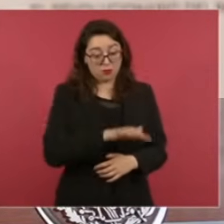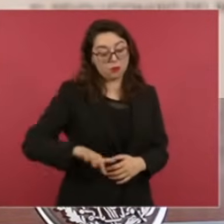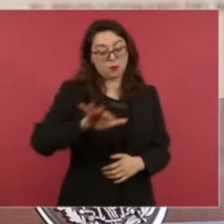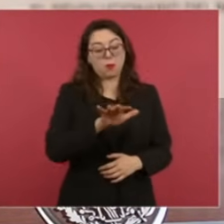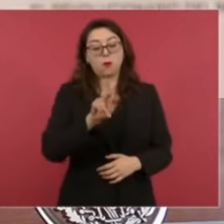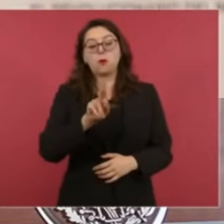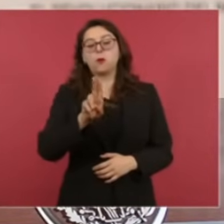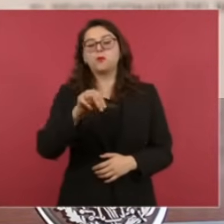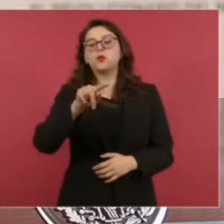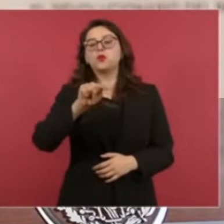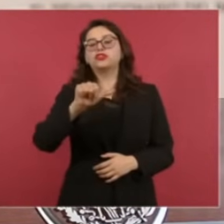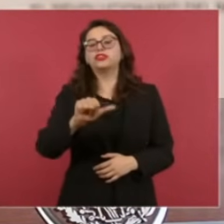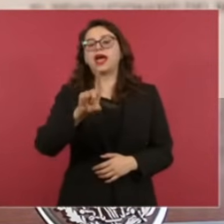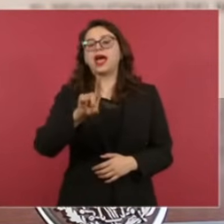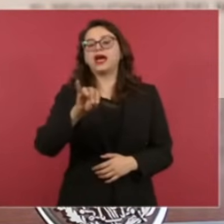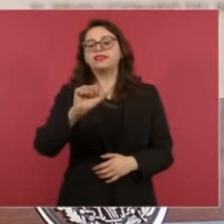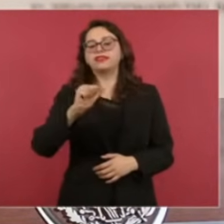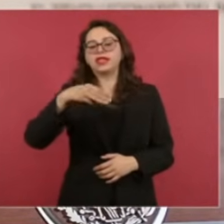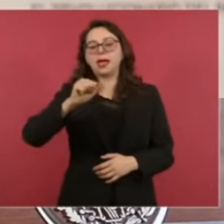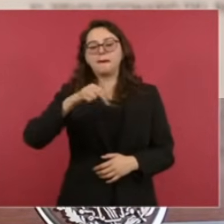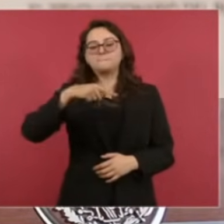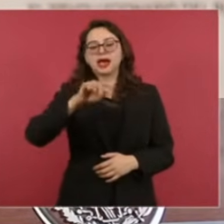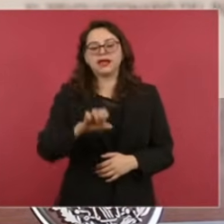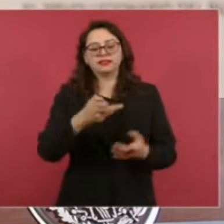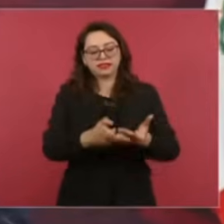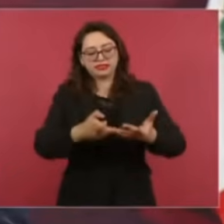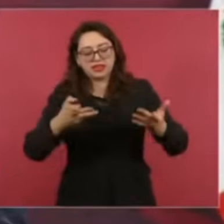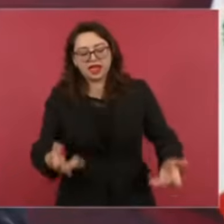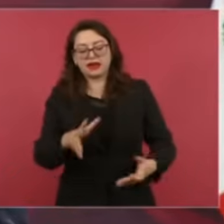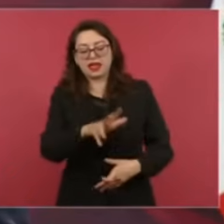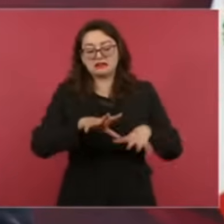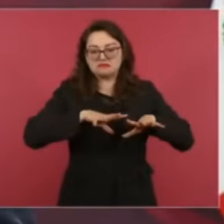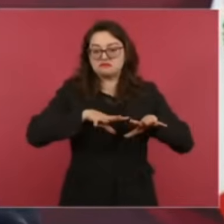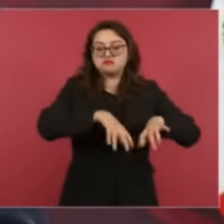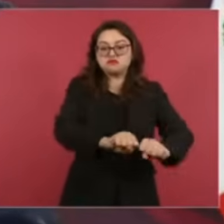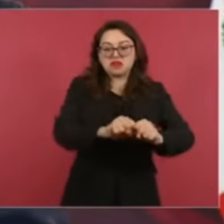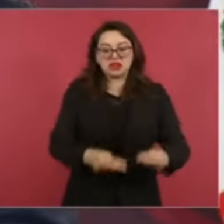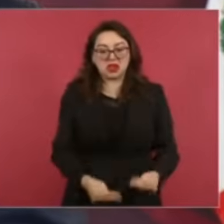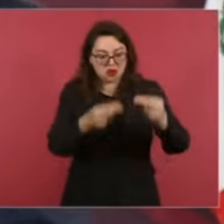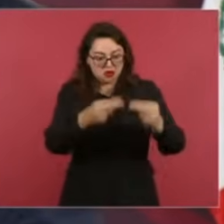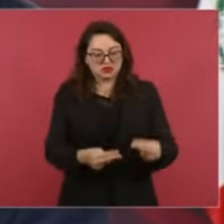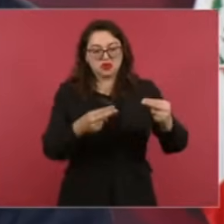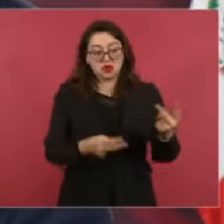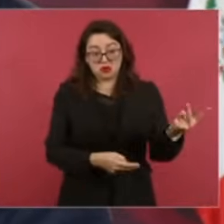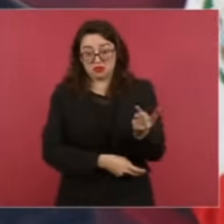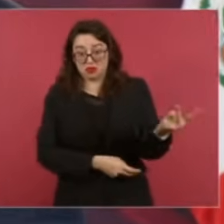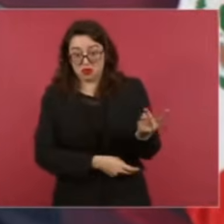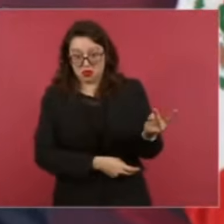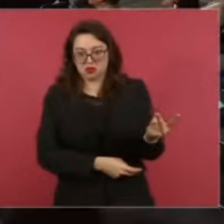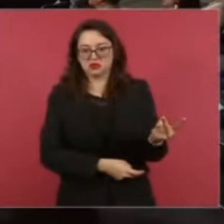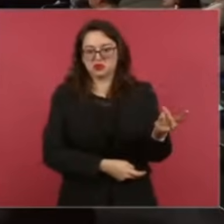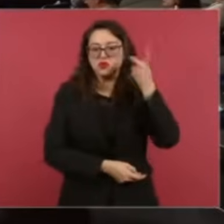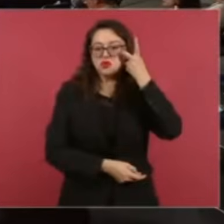en Acapulco. ¿Han escuchado ustedes algo de eso ahora? No, ya tiene tiempo, eso es que no se sabe.